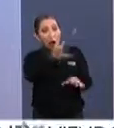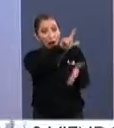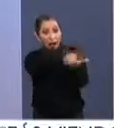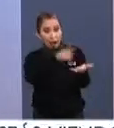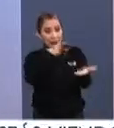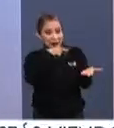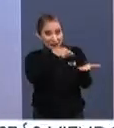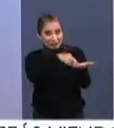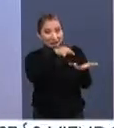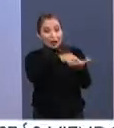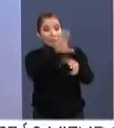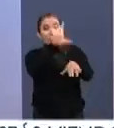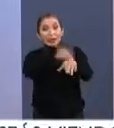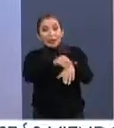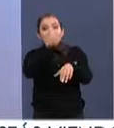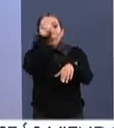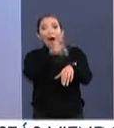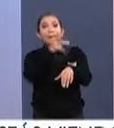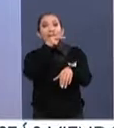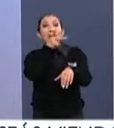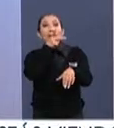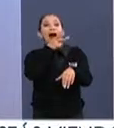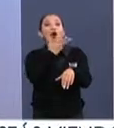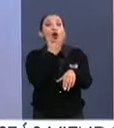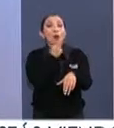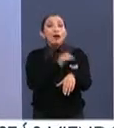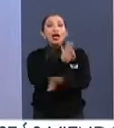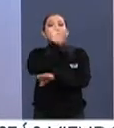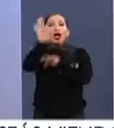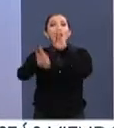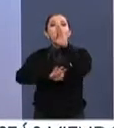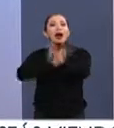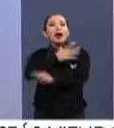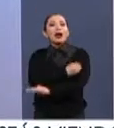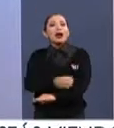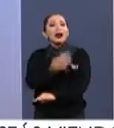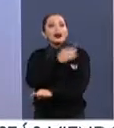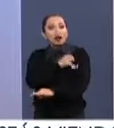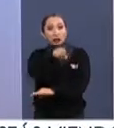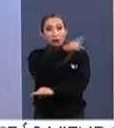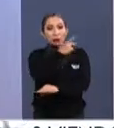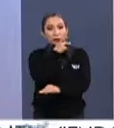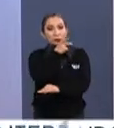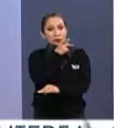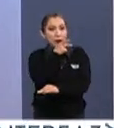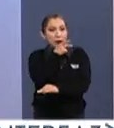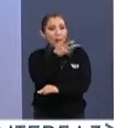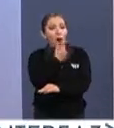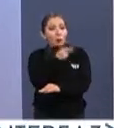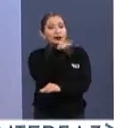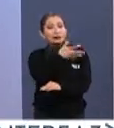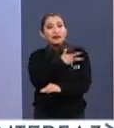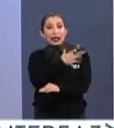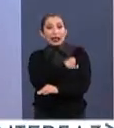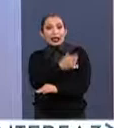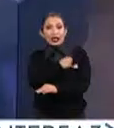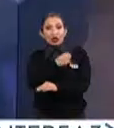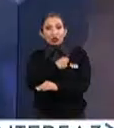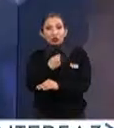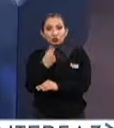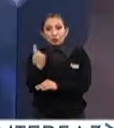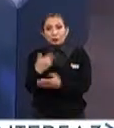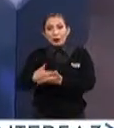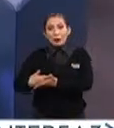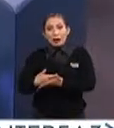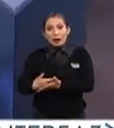ley, un permiso de paternidad que se tiene que dar a aquellos padres, a aquellos hombres que pues tienen